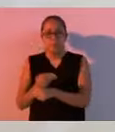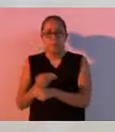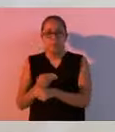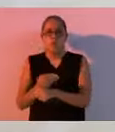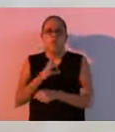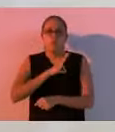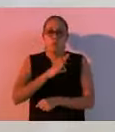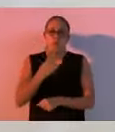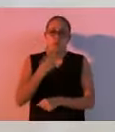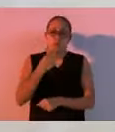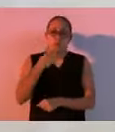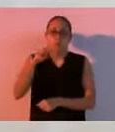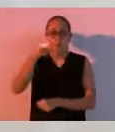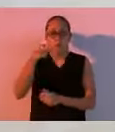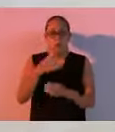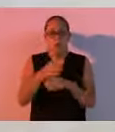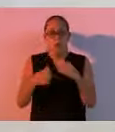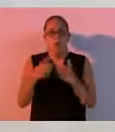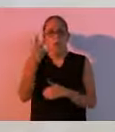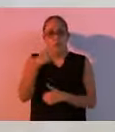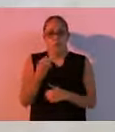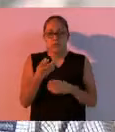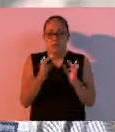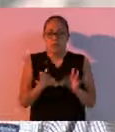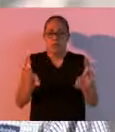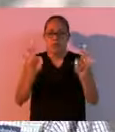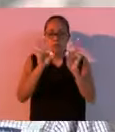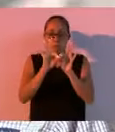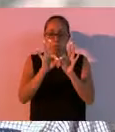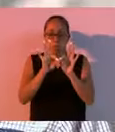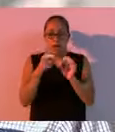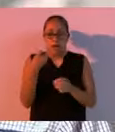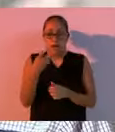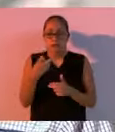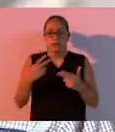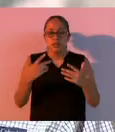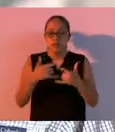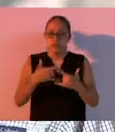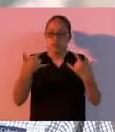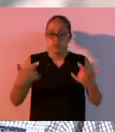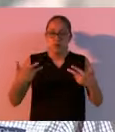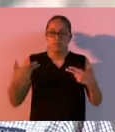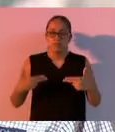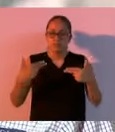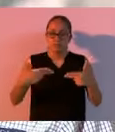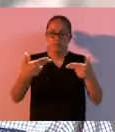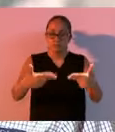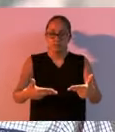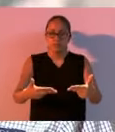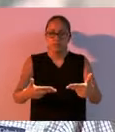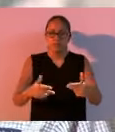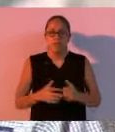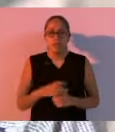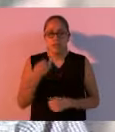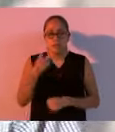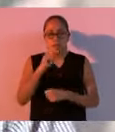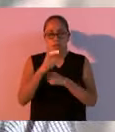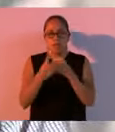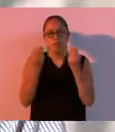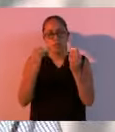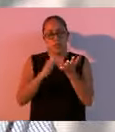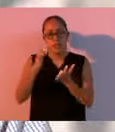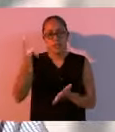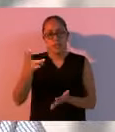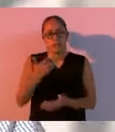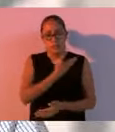pero tenemos que recuperar estos espacios públicos, porque son un legado histórico de cómo se conformó este país. Muchas gracias, señor